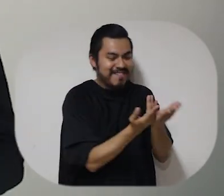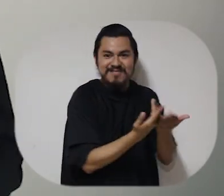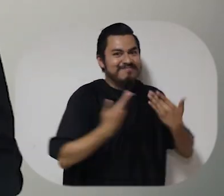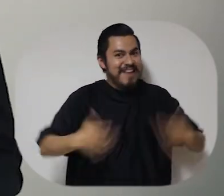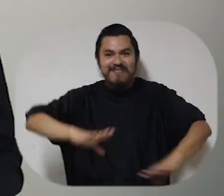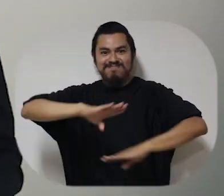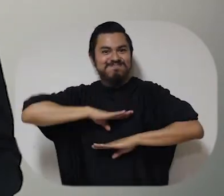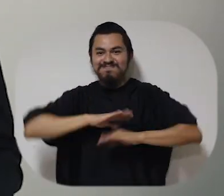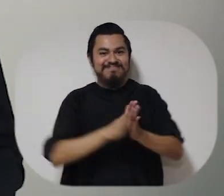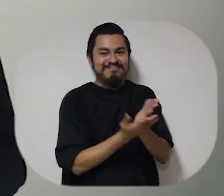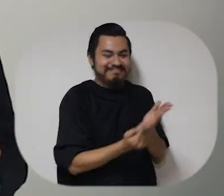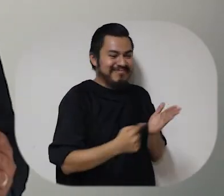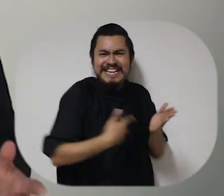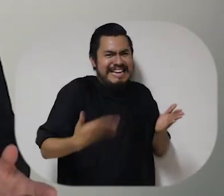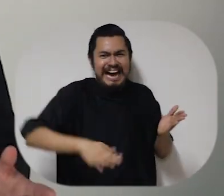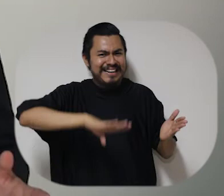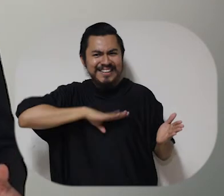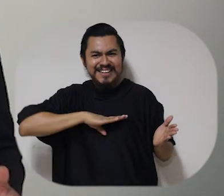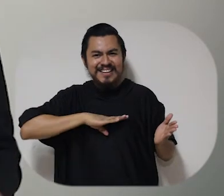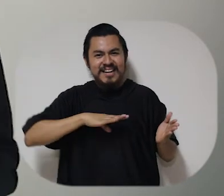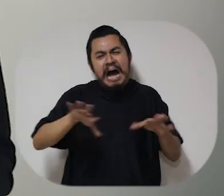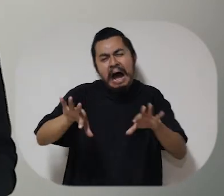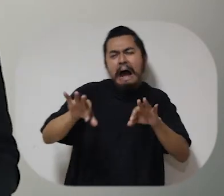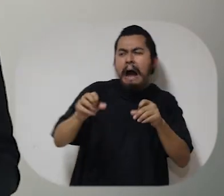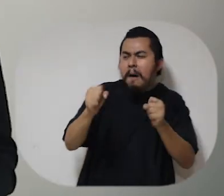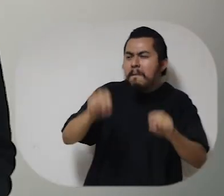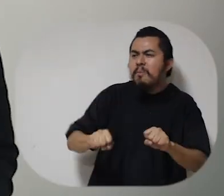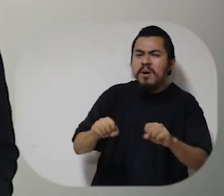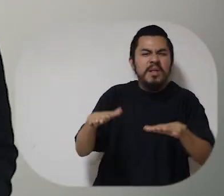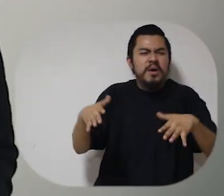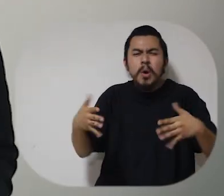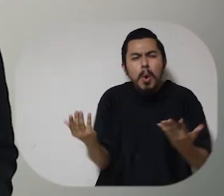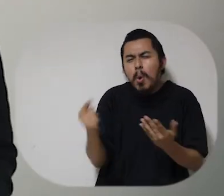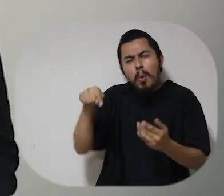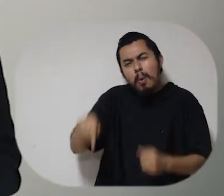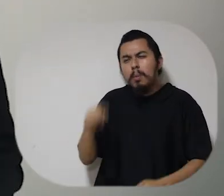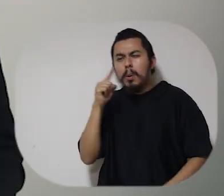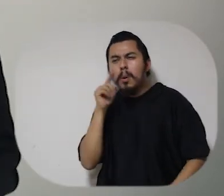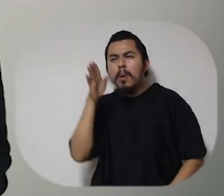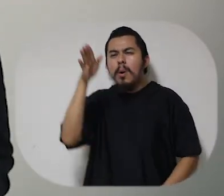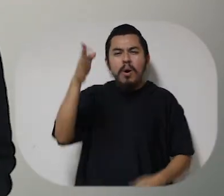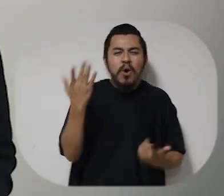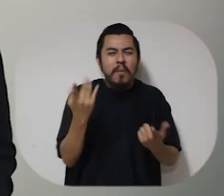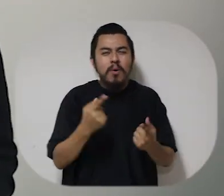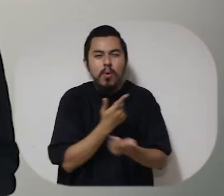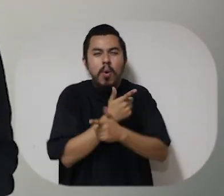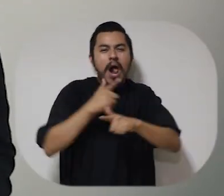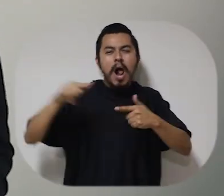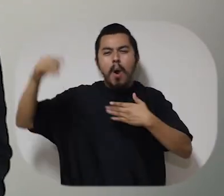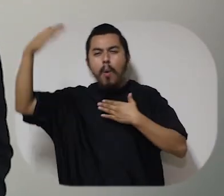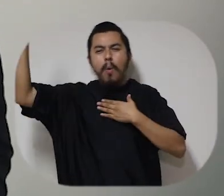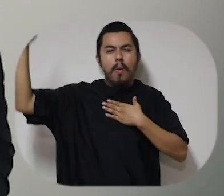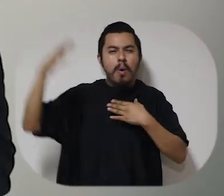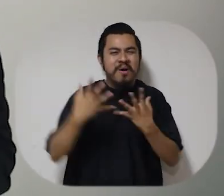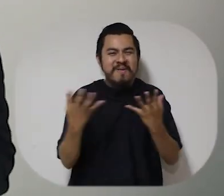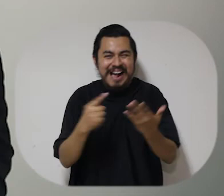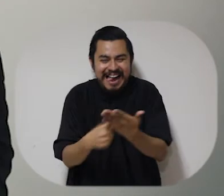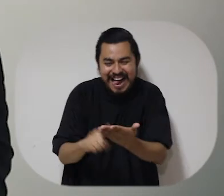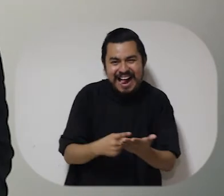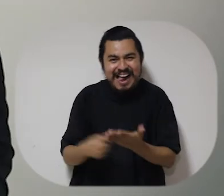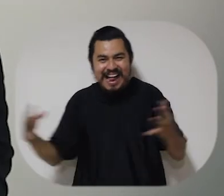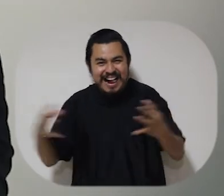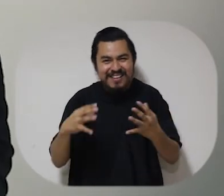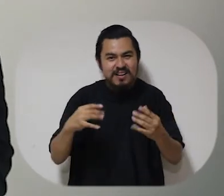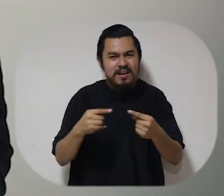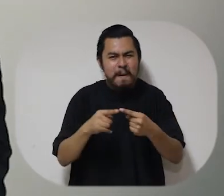es suficiente. Muchos podrían hablar de cómo son las profecías hoy en día, cómo son las lenguas hoy en día. Hay varios